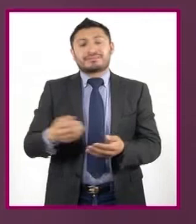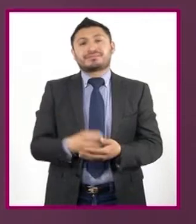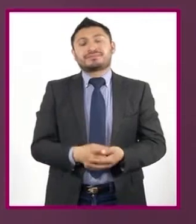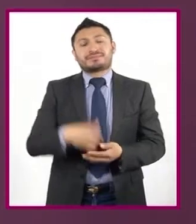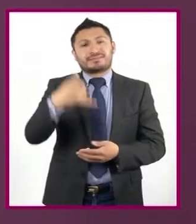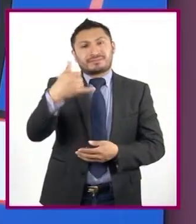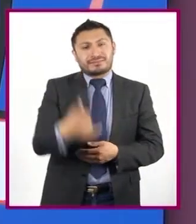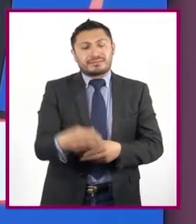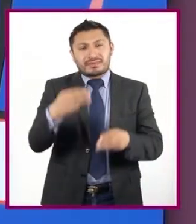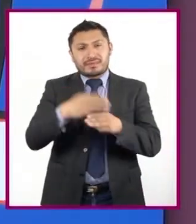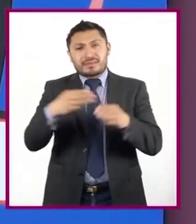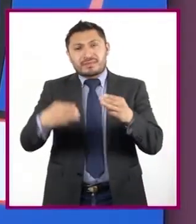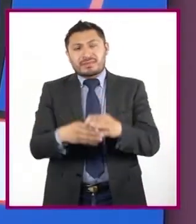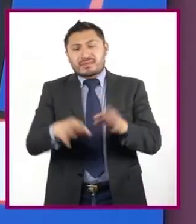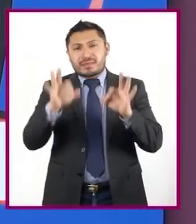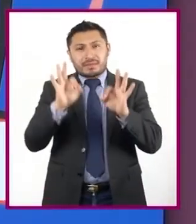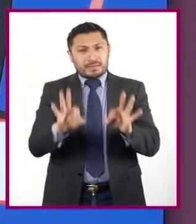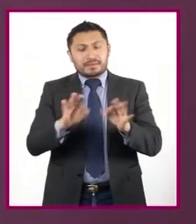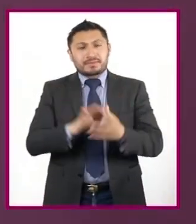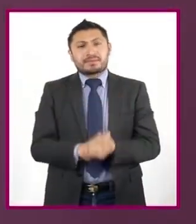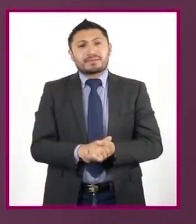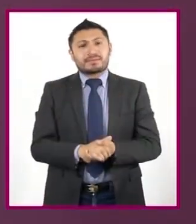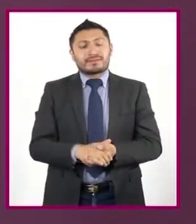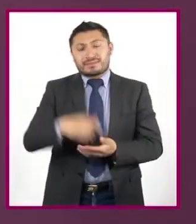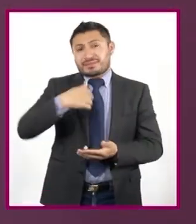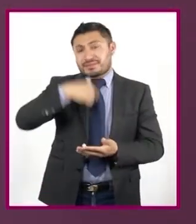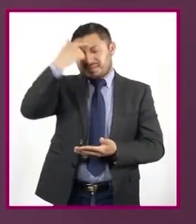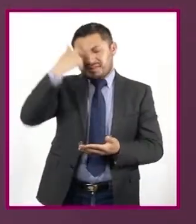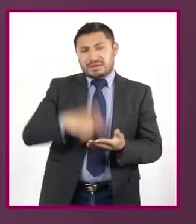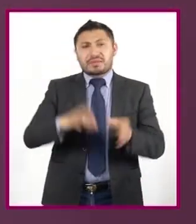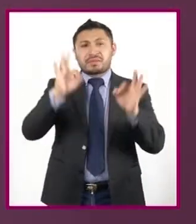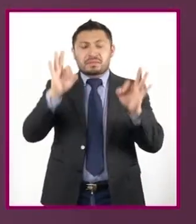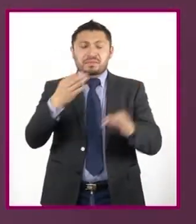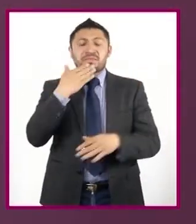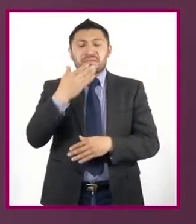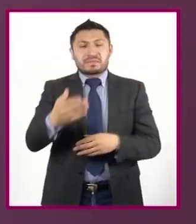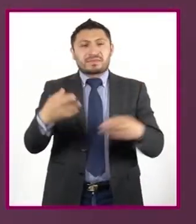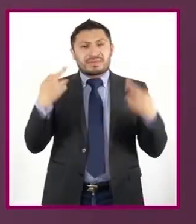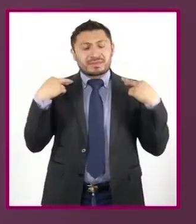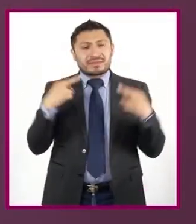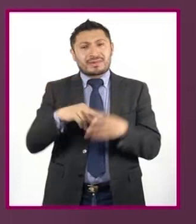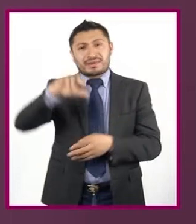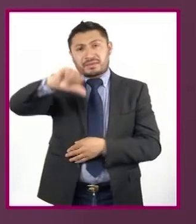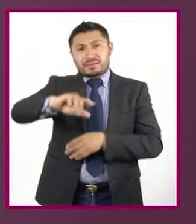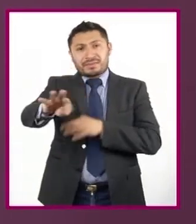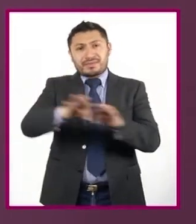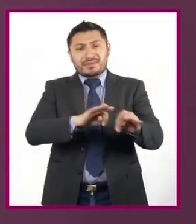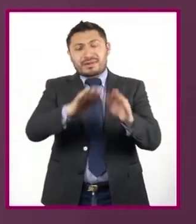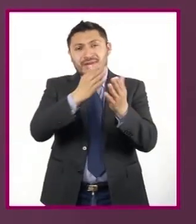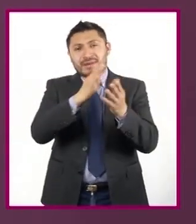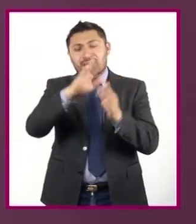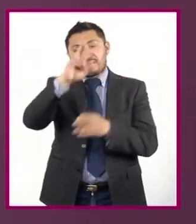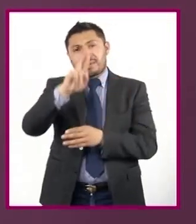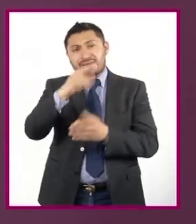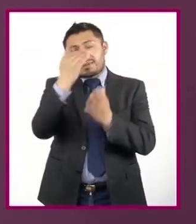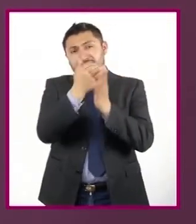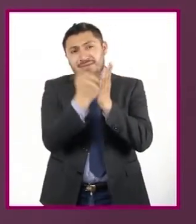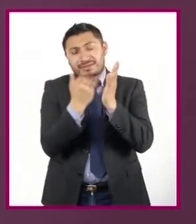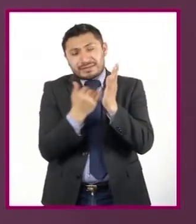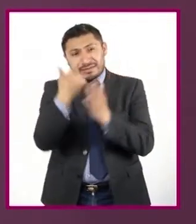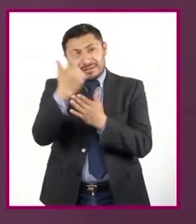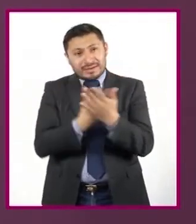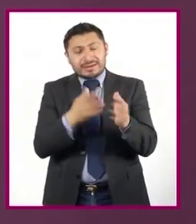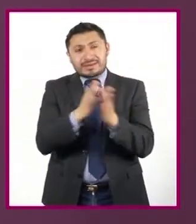el material necesario. Me parece muy bien, maestra, trabajar con las referencias bibliográficas, ya que los